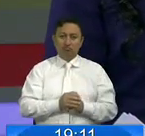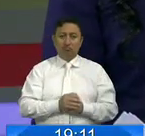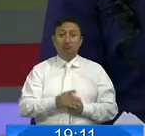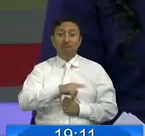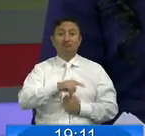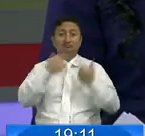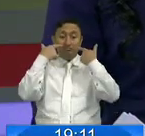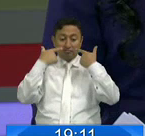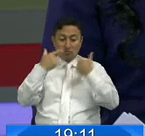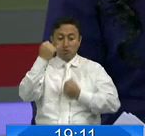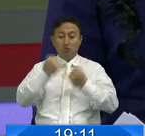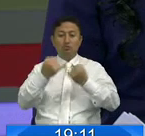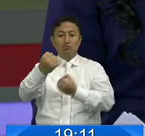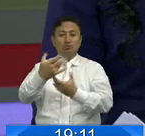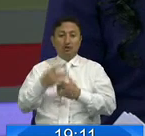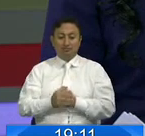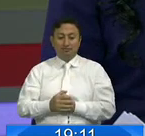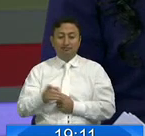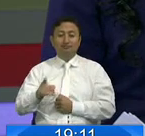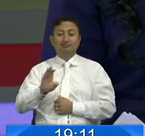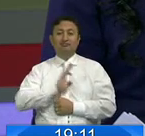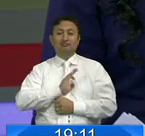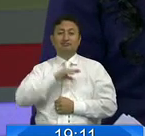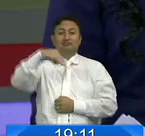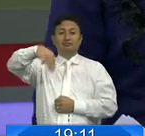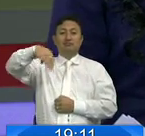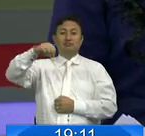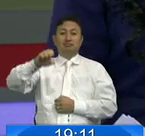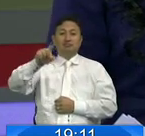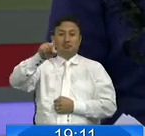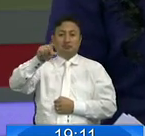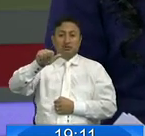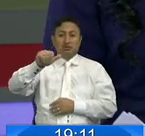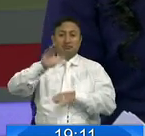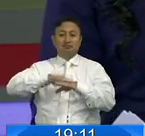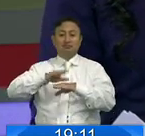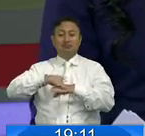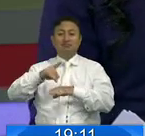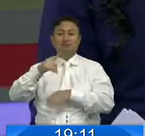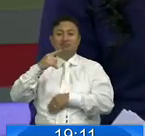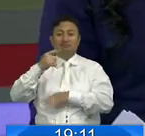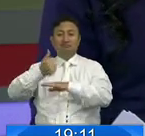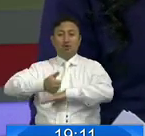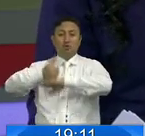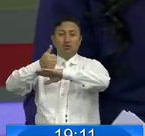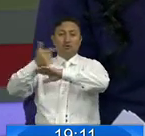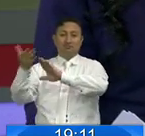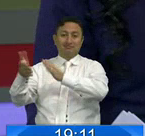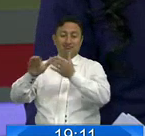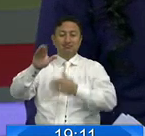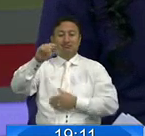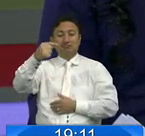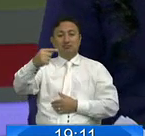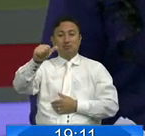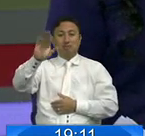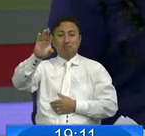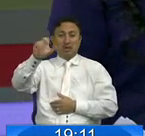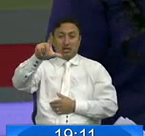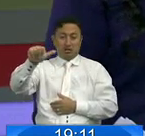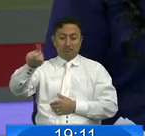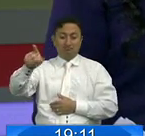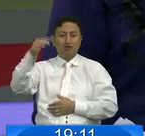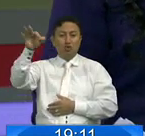custodia del informe final realizado por el perito Roberto Mesa sobre el caso del asesinato del general Jorge Gabela. Ese